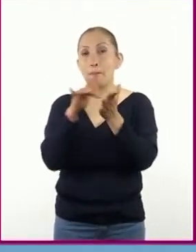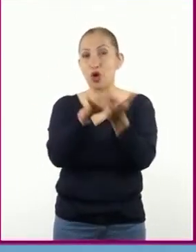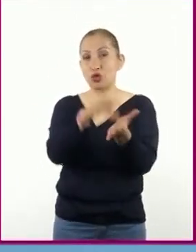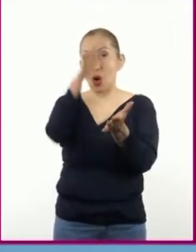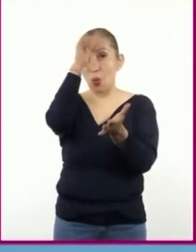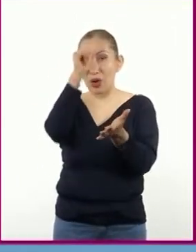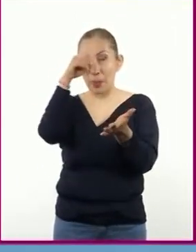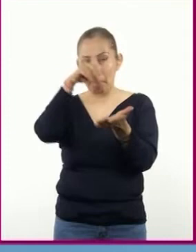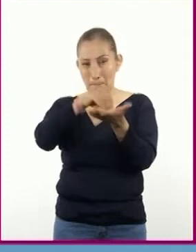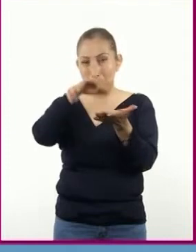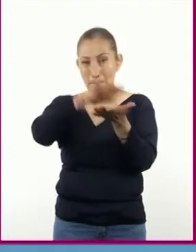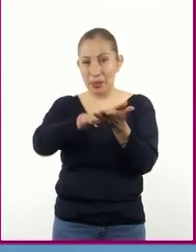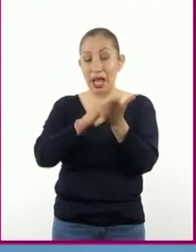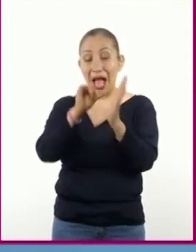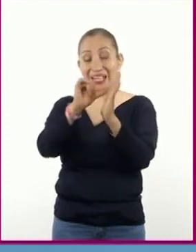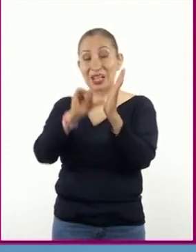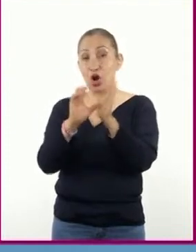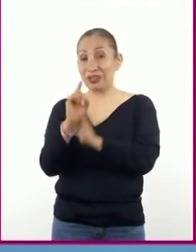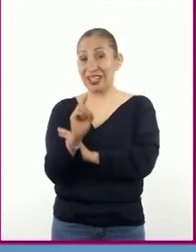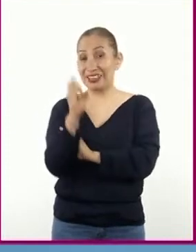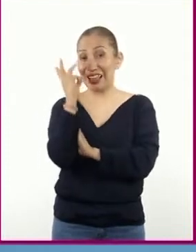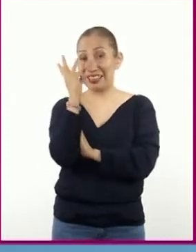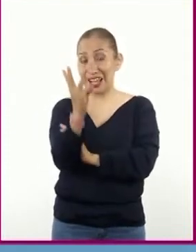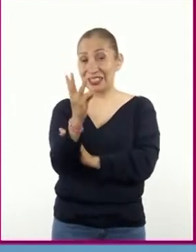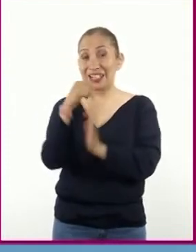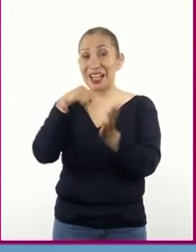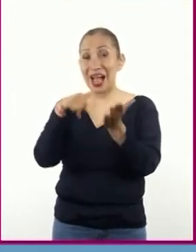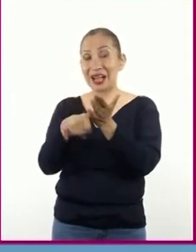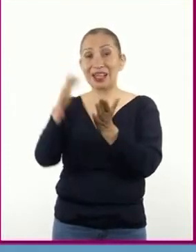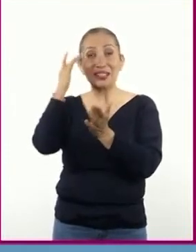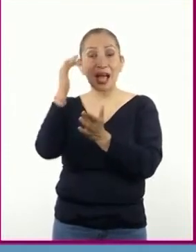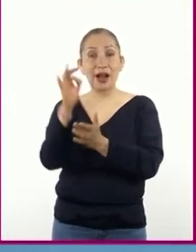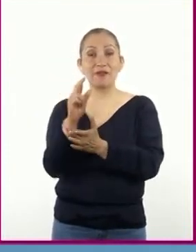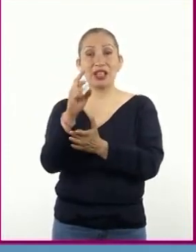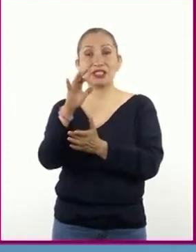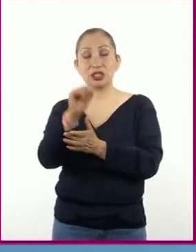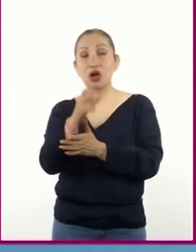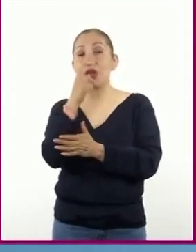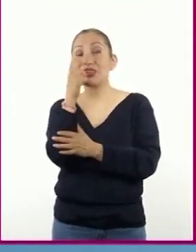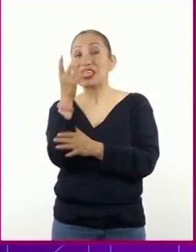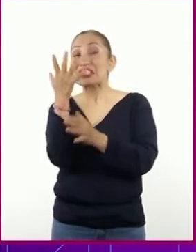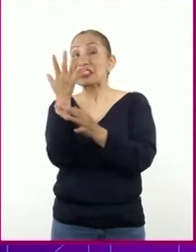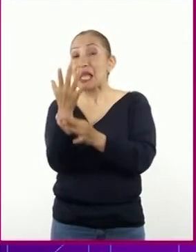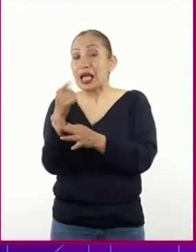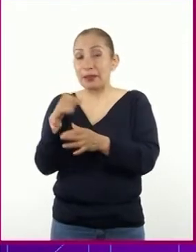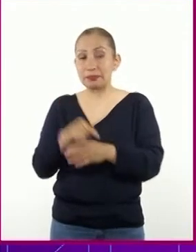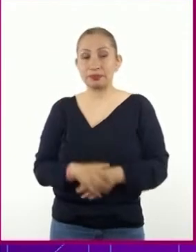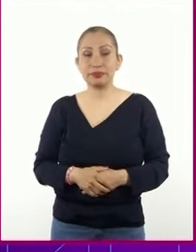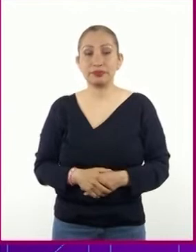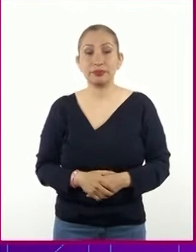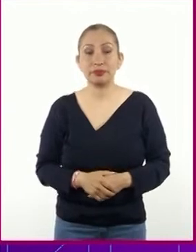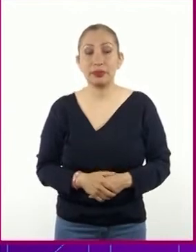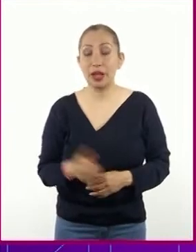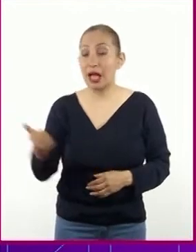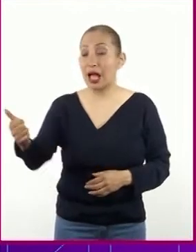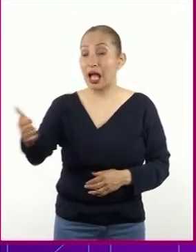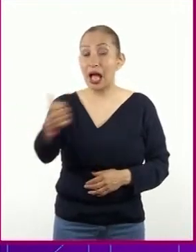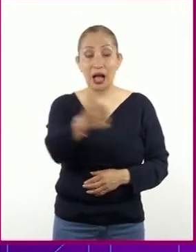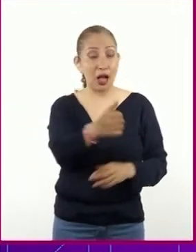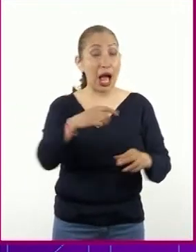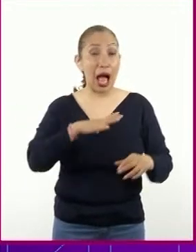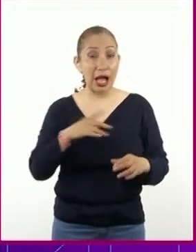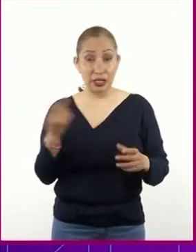tratado referido en el artículo 33 de la Carta de San Francisco, se menciona que las partes en